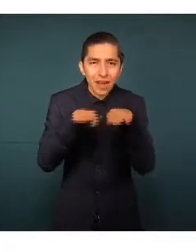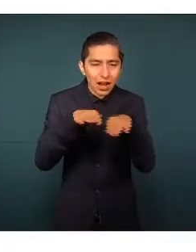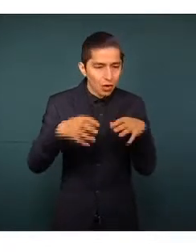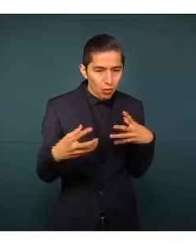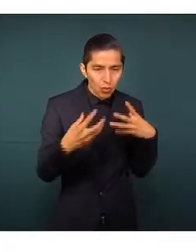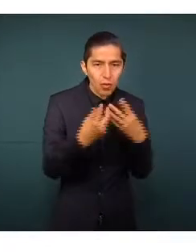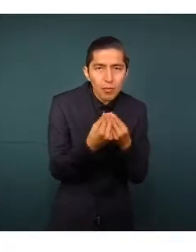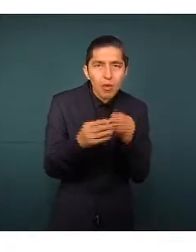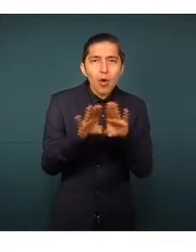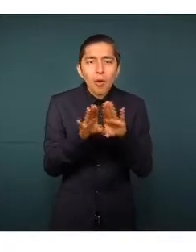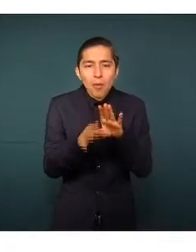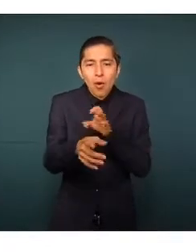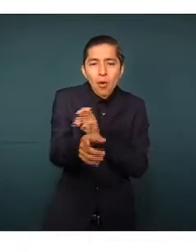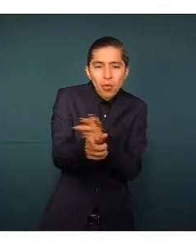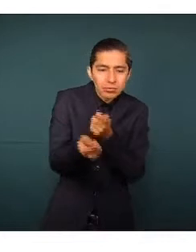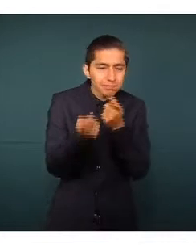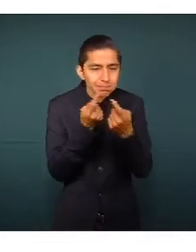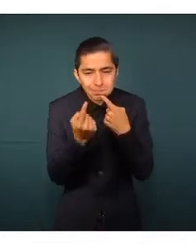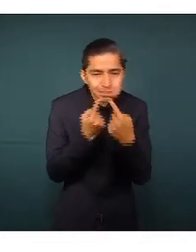manera coordinada,